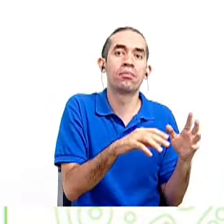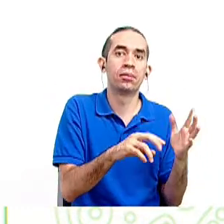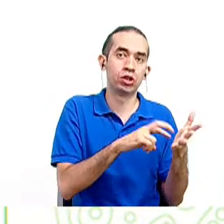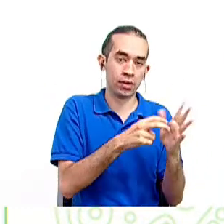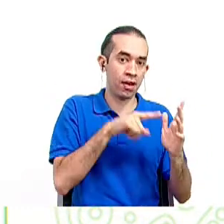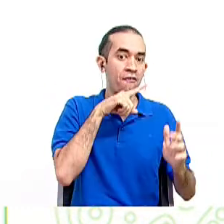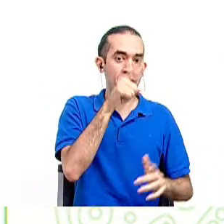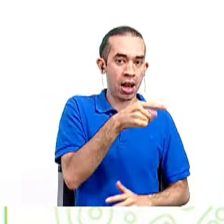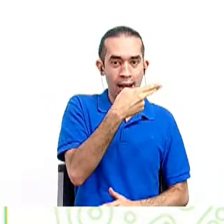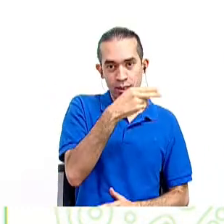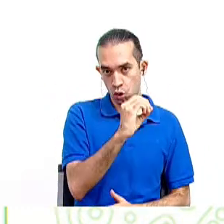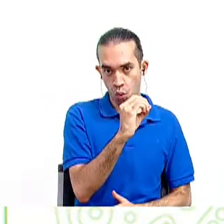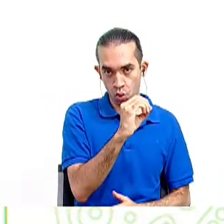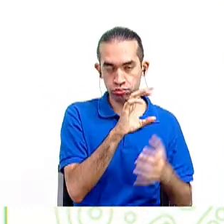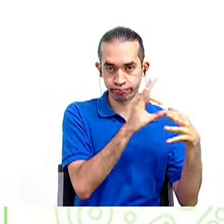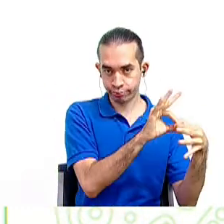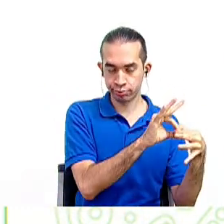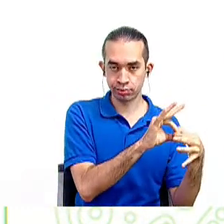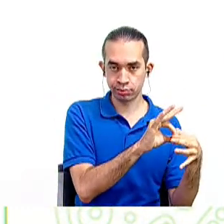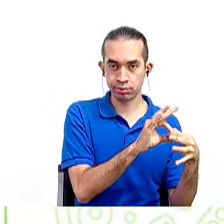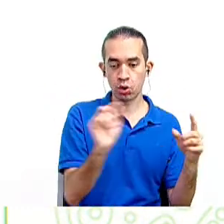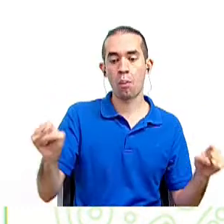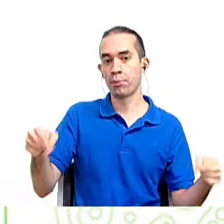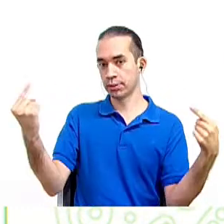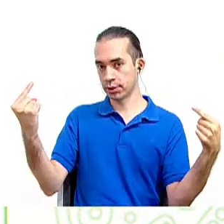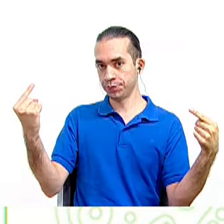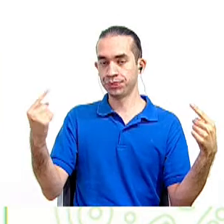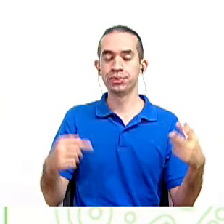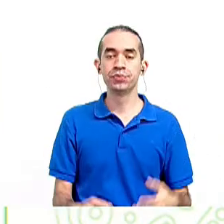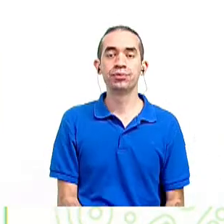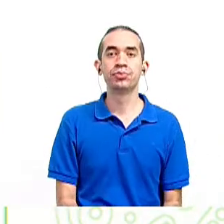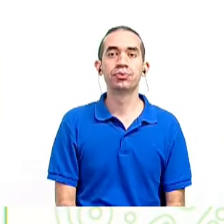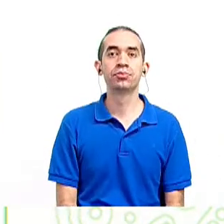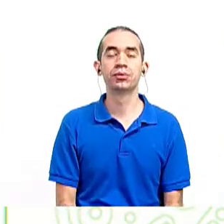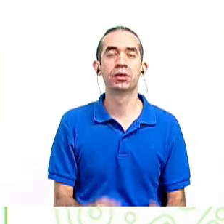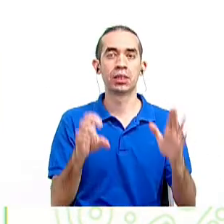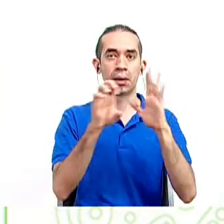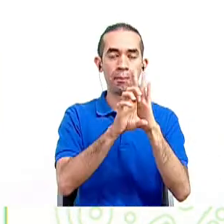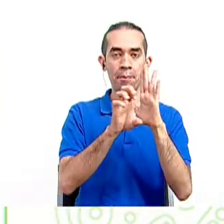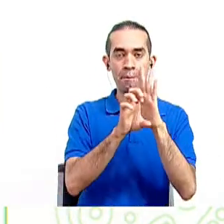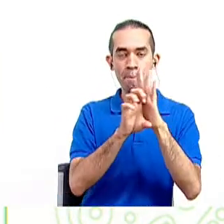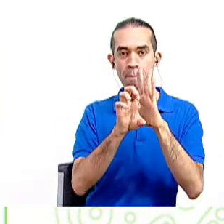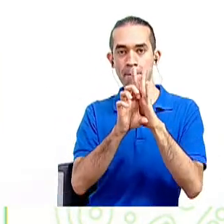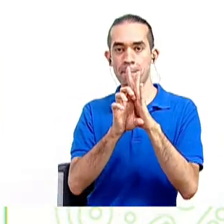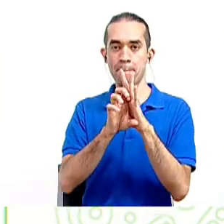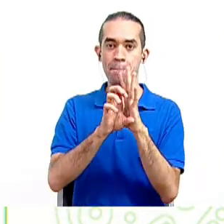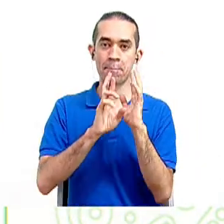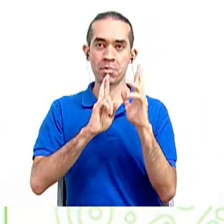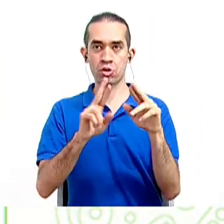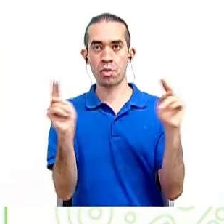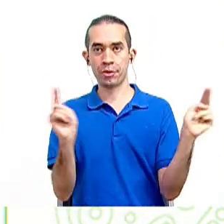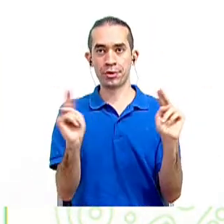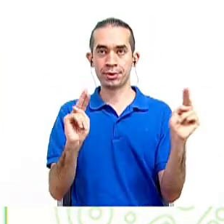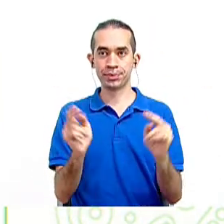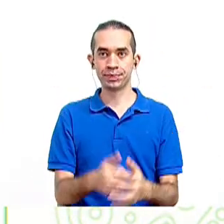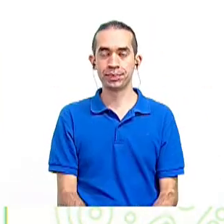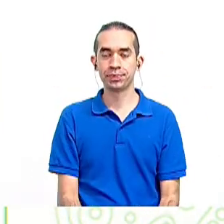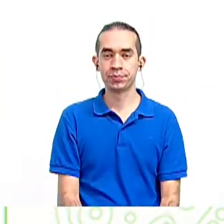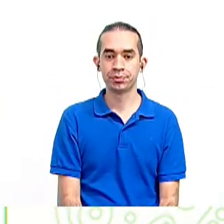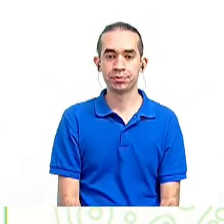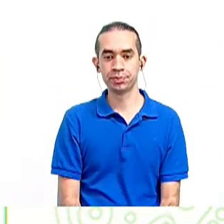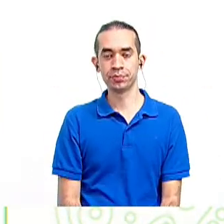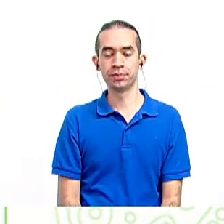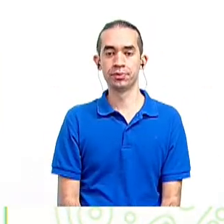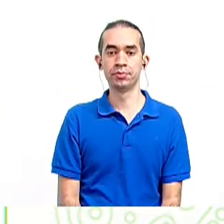hidróxido, ¿sí? Tiene características opuestas a los ácidos. Entonces, vamos a ver un ejemplo de una reacción de neutralización. Va a ser